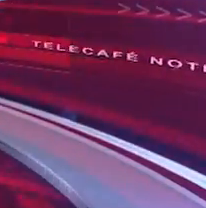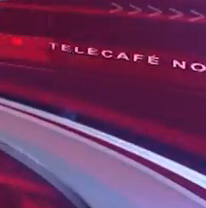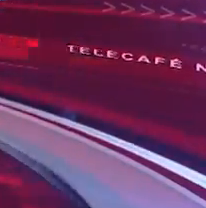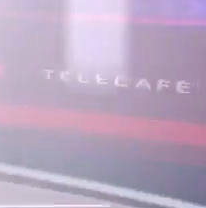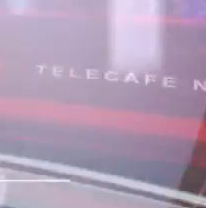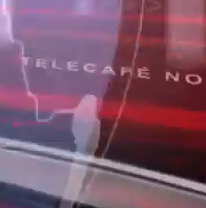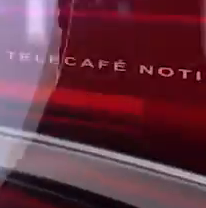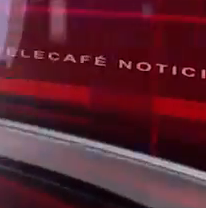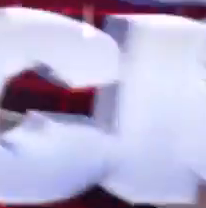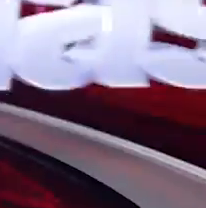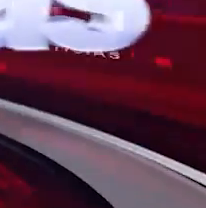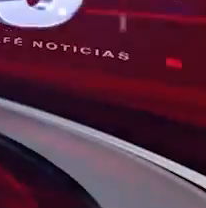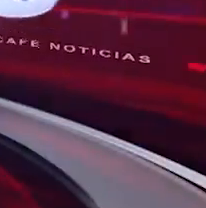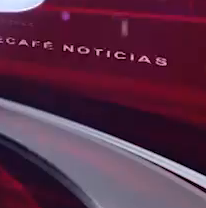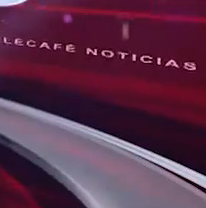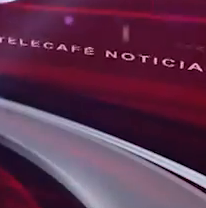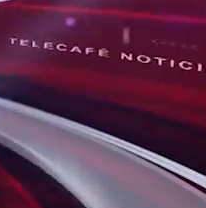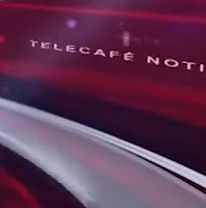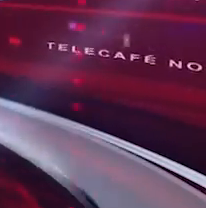¡Gracias!